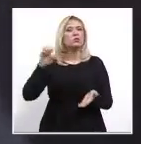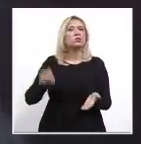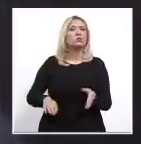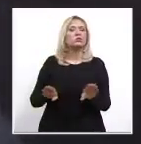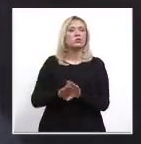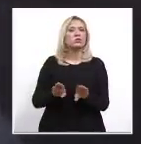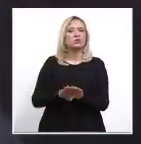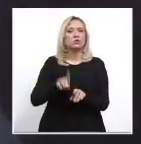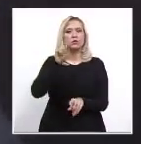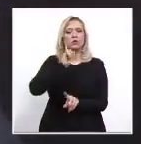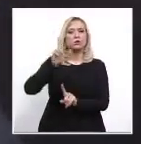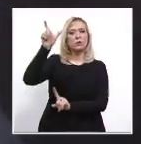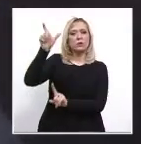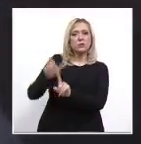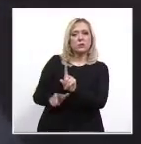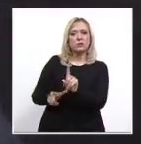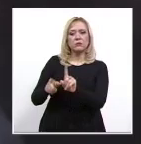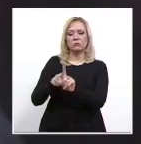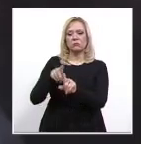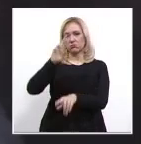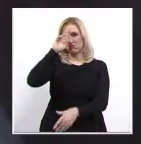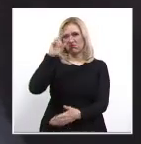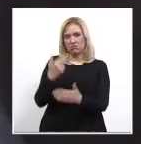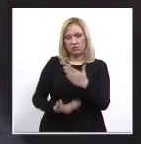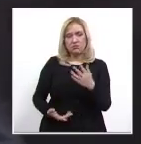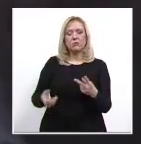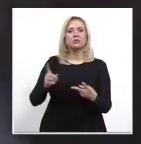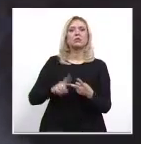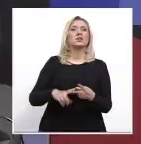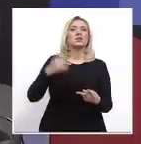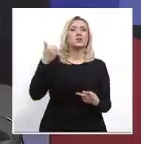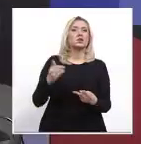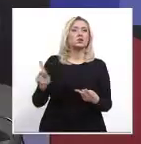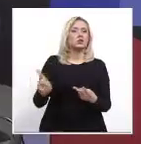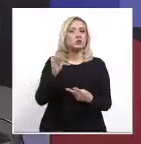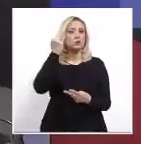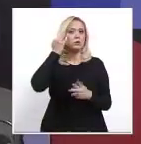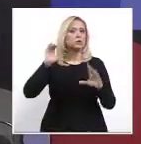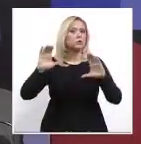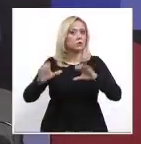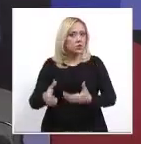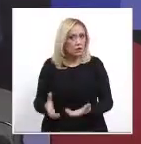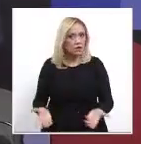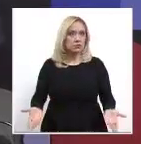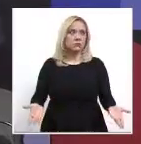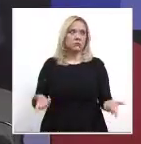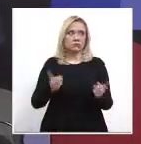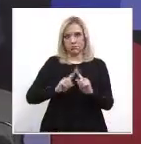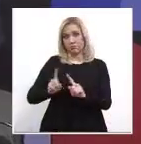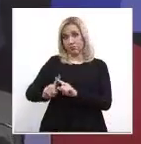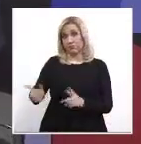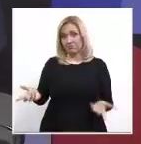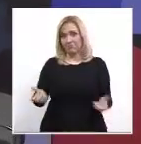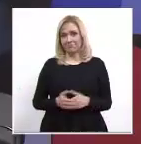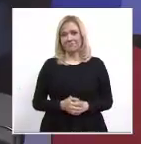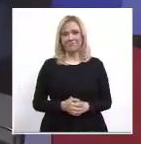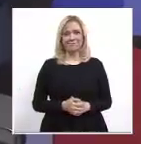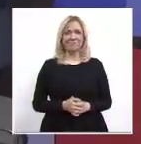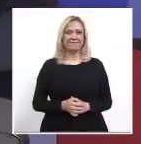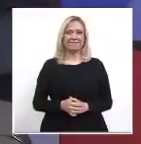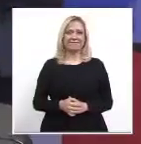razón de género y de sistemas normativos de comunidades y pueblos originarios. Para el canal del Poder Judicial de la Federación, Mario López